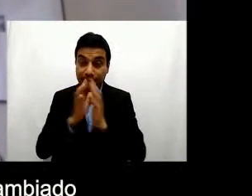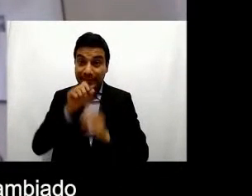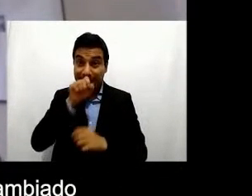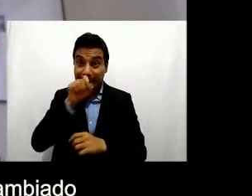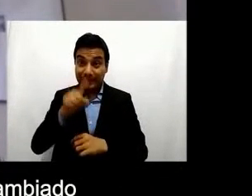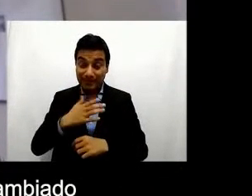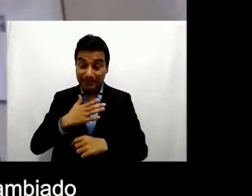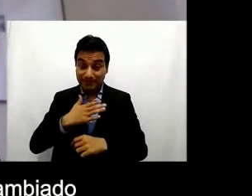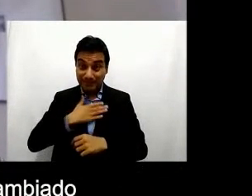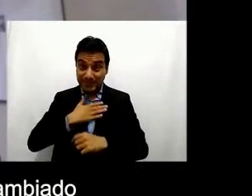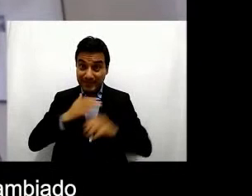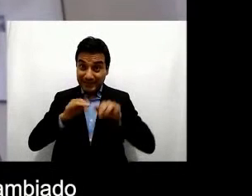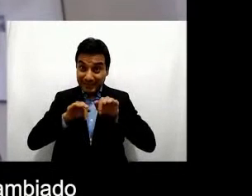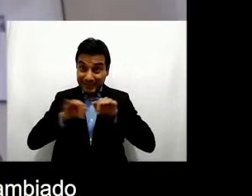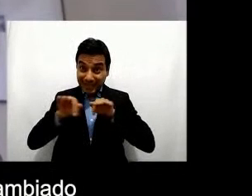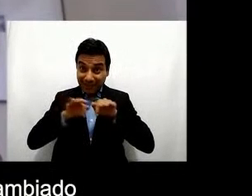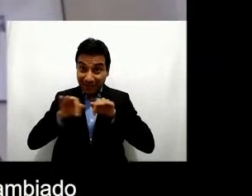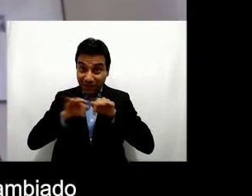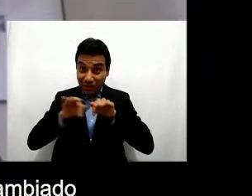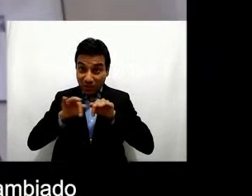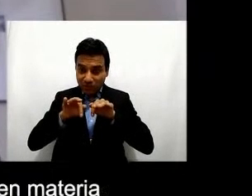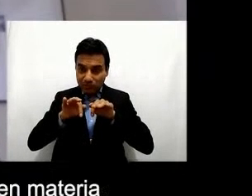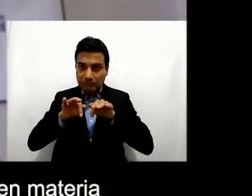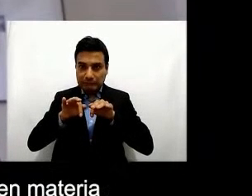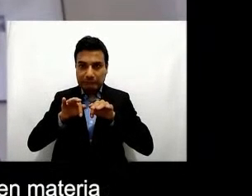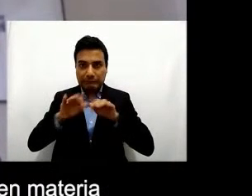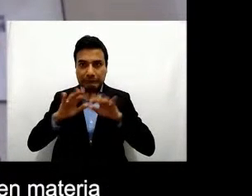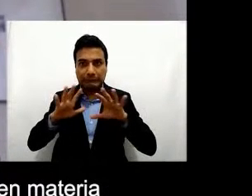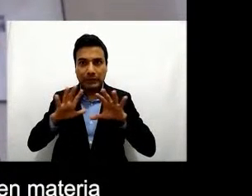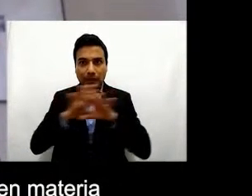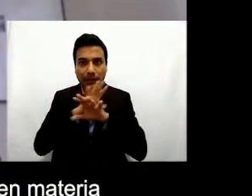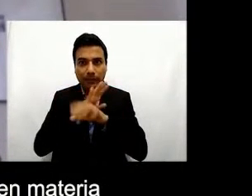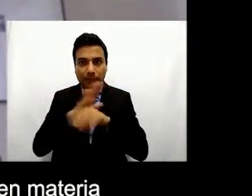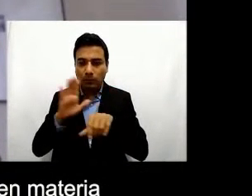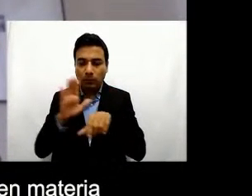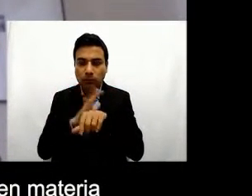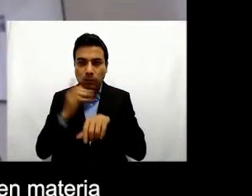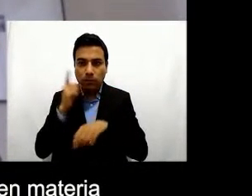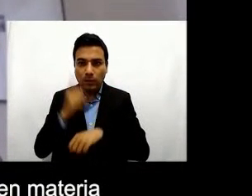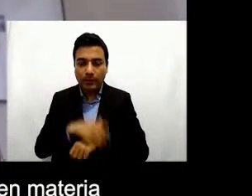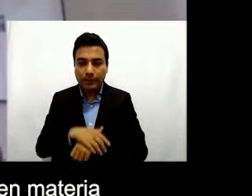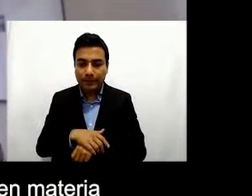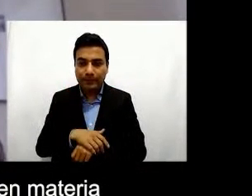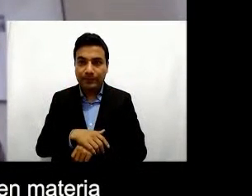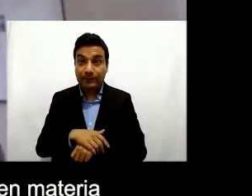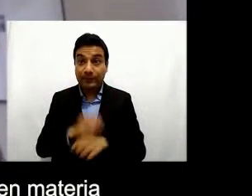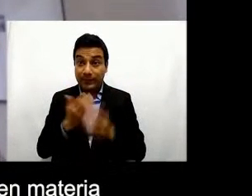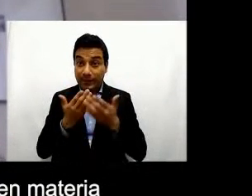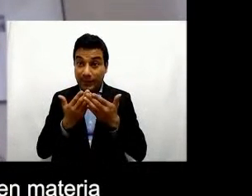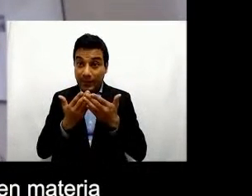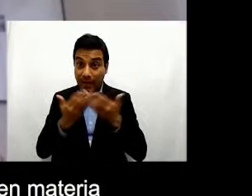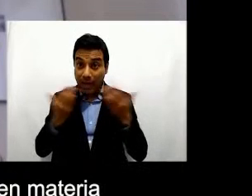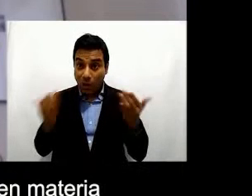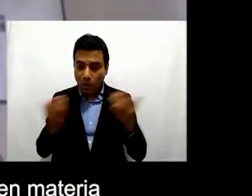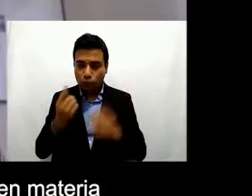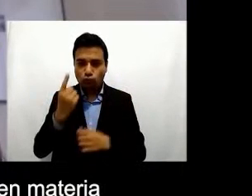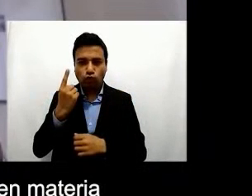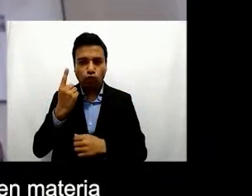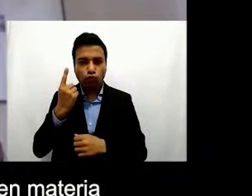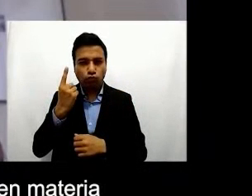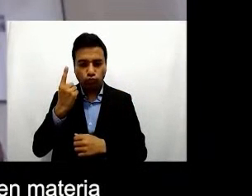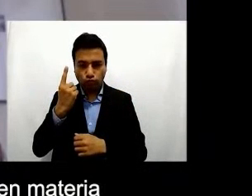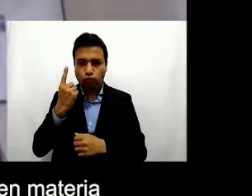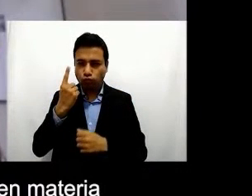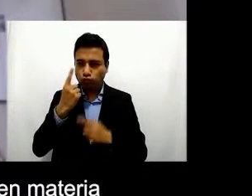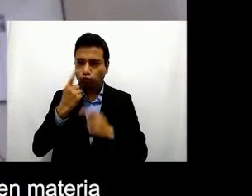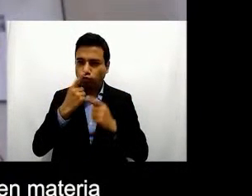ha cambiado significativamente porque ahora nos enfrentamos a algo completamente distinto en materia de